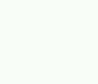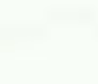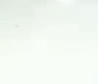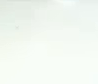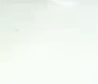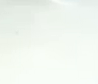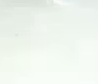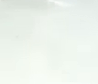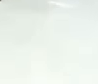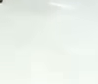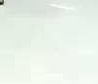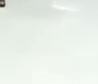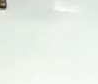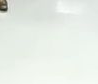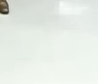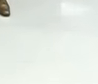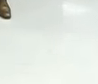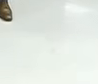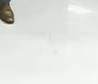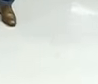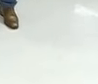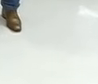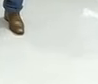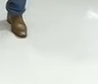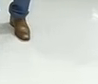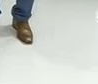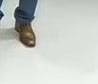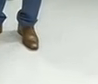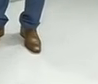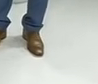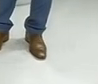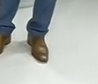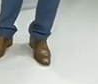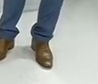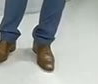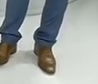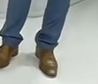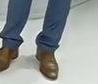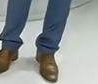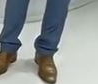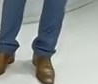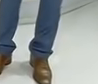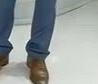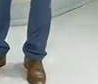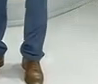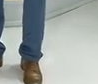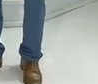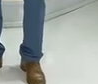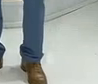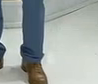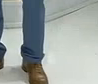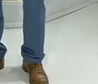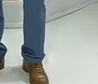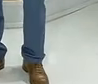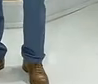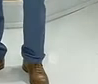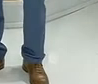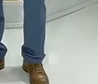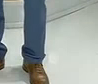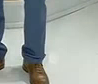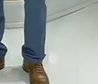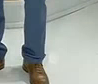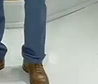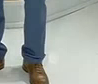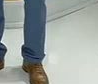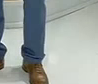Acompáñenos a cantar este tema convertido en un himno de resistencia y superación ante la crisis sanitaria. Graba con tu teléfono celular de forma horizontal.